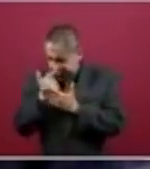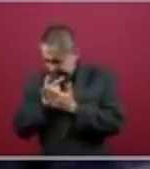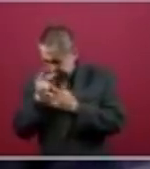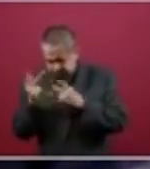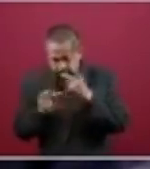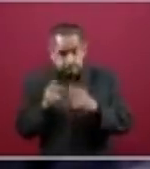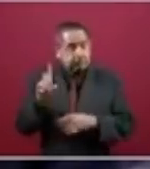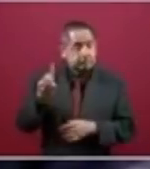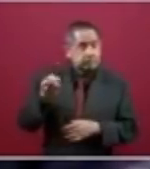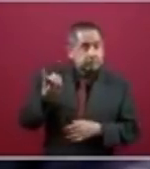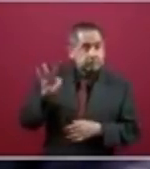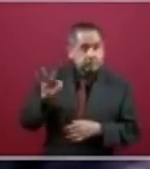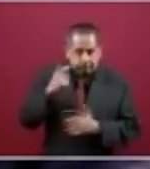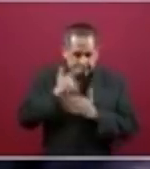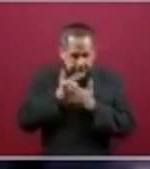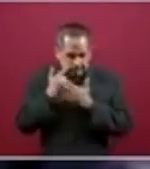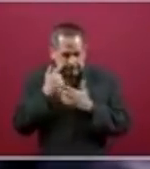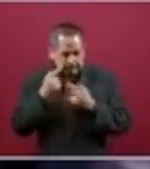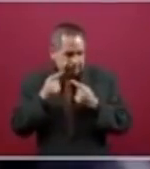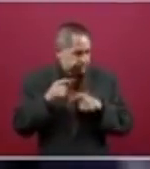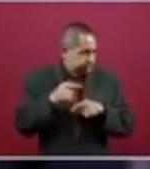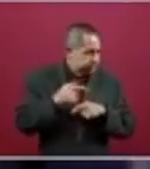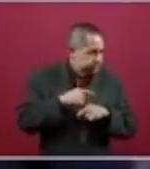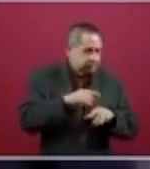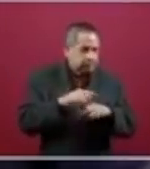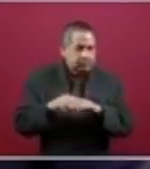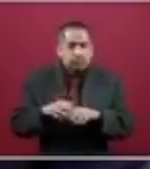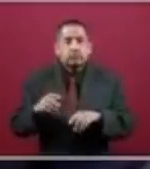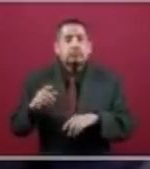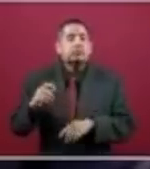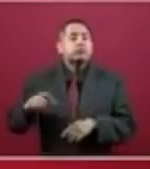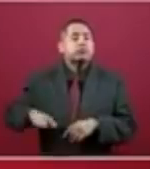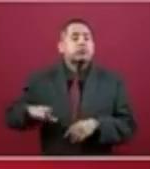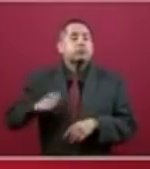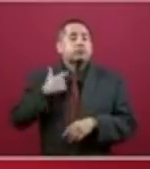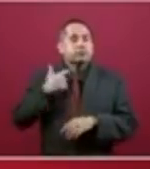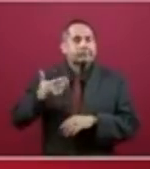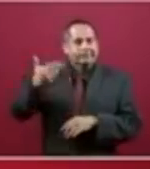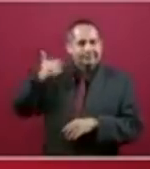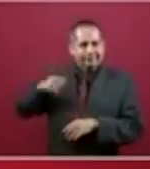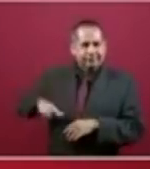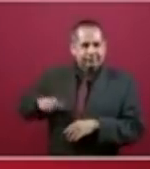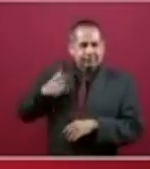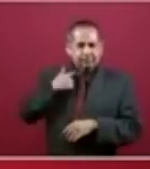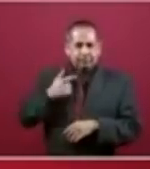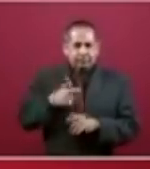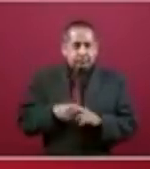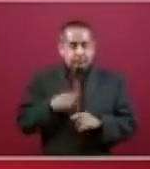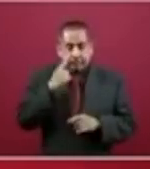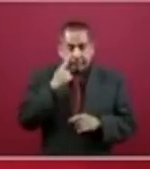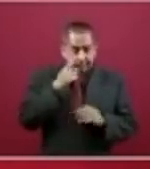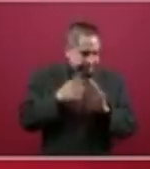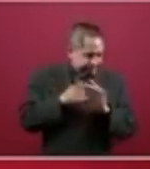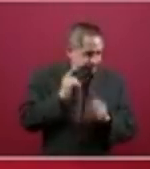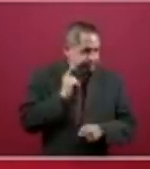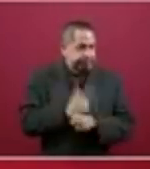hizo el DIF del gobierno pasado, de cada 10